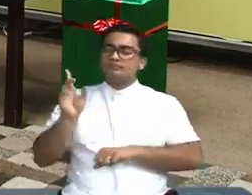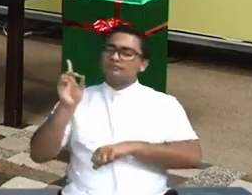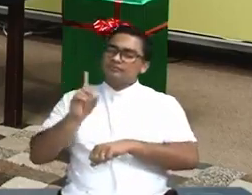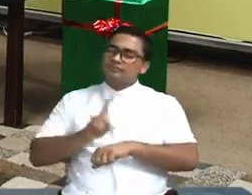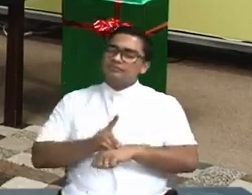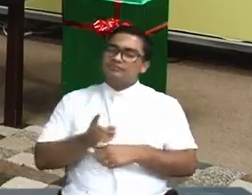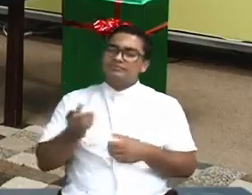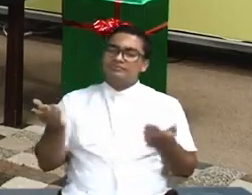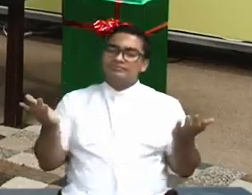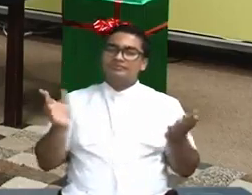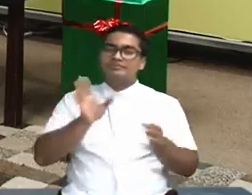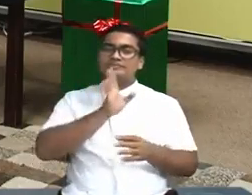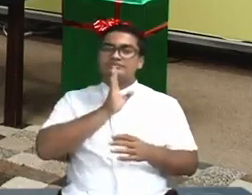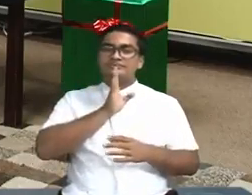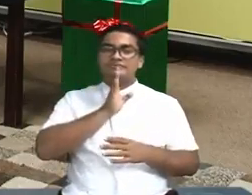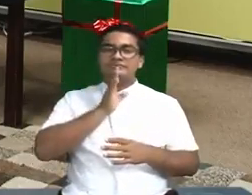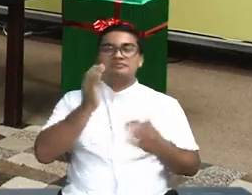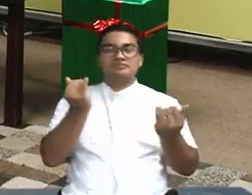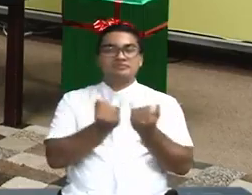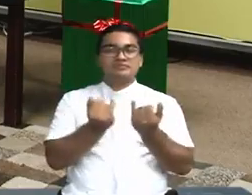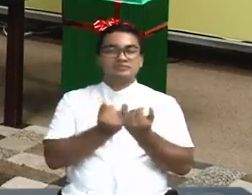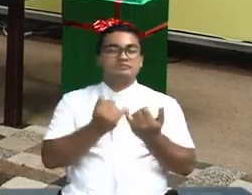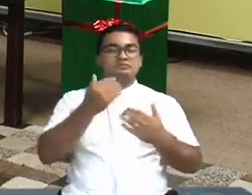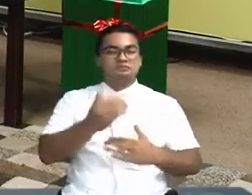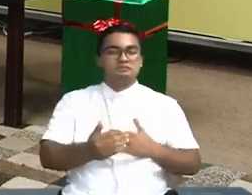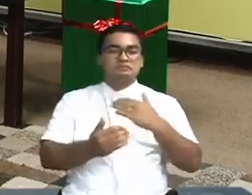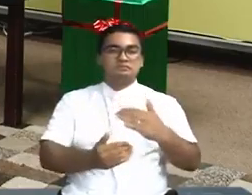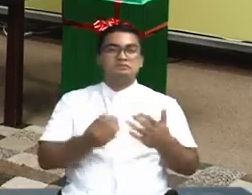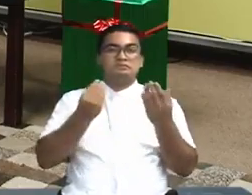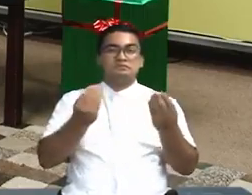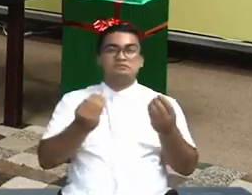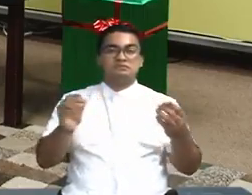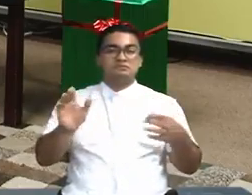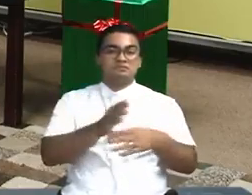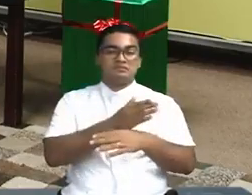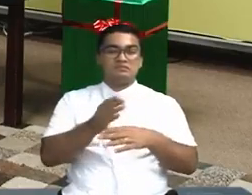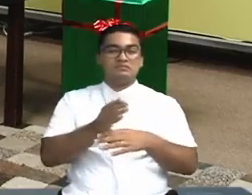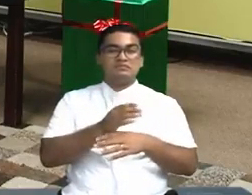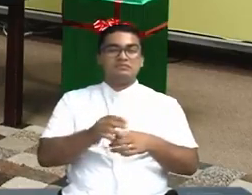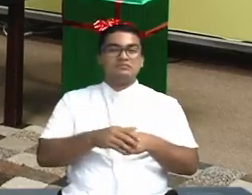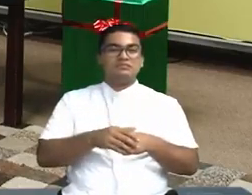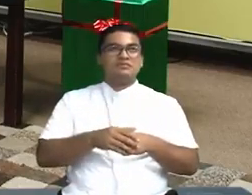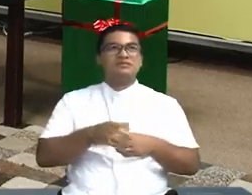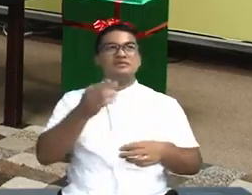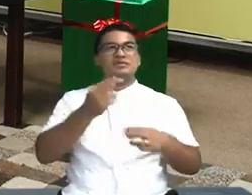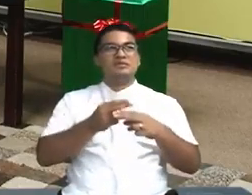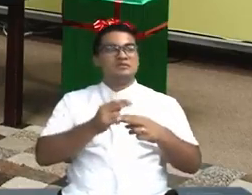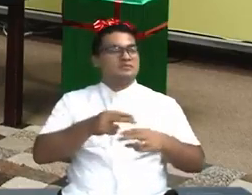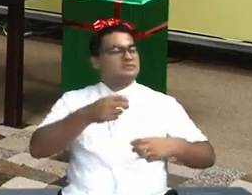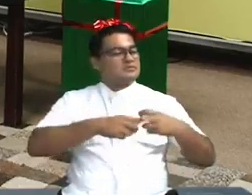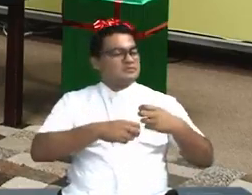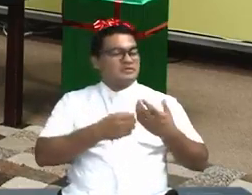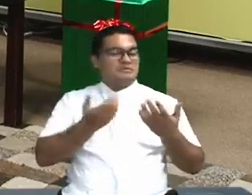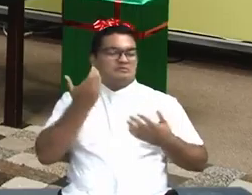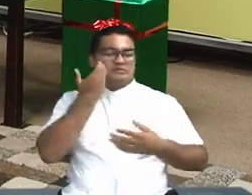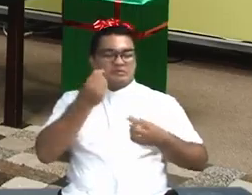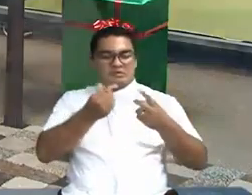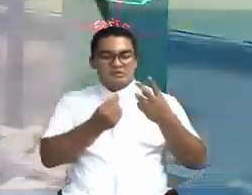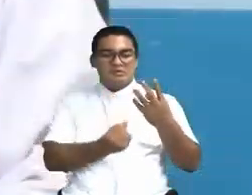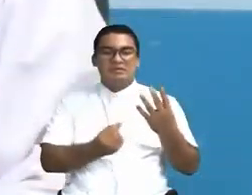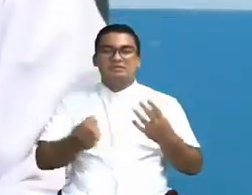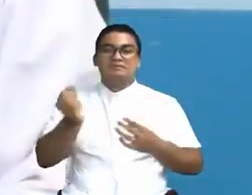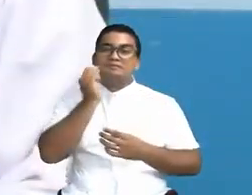precisamente estábamos hablando de que es un proceso que tiene muchas causas. ¿Cuáles son ellas? Tal vez me onda en ese aspecto.